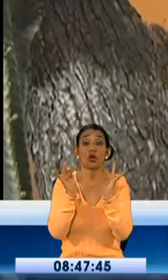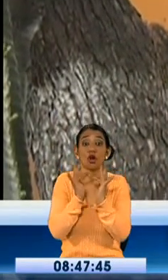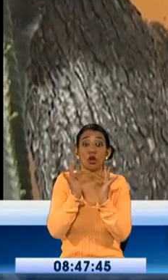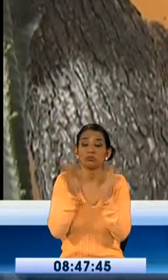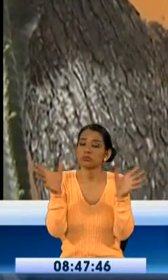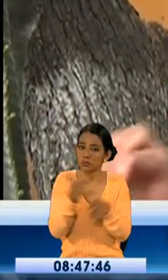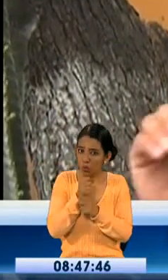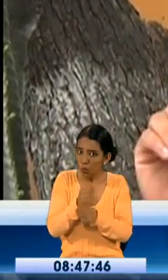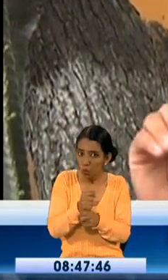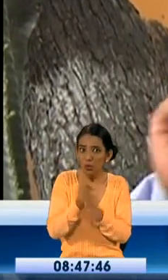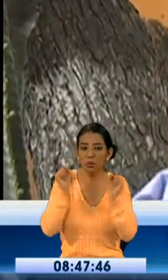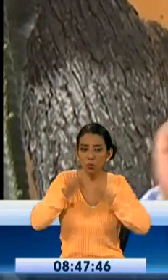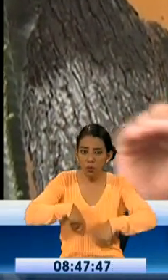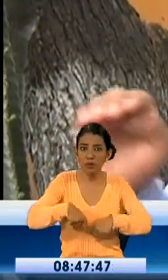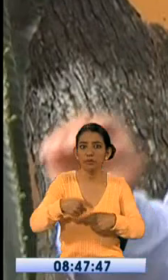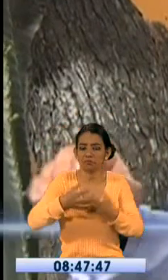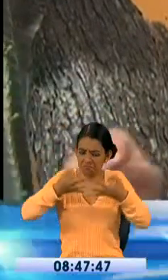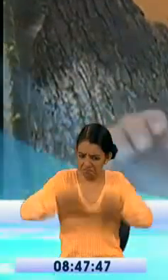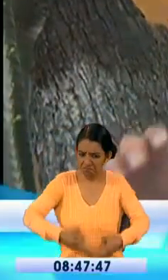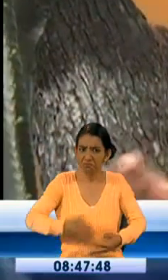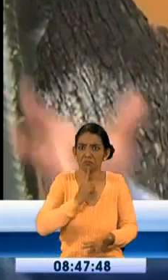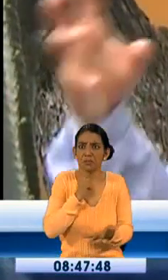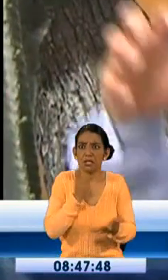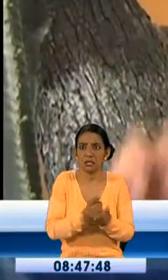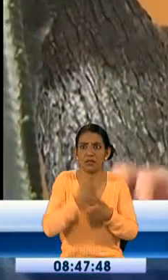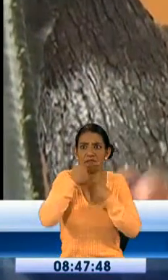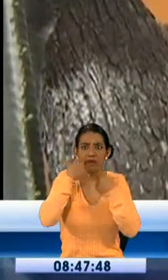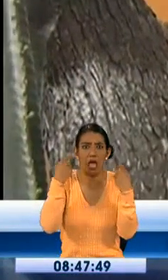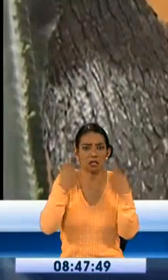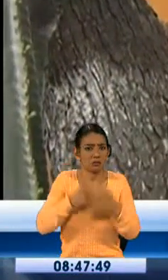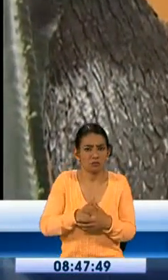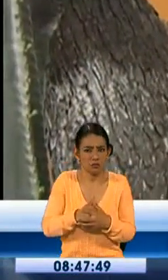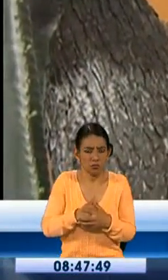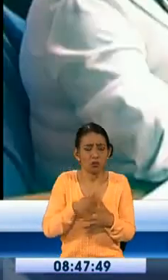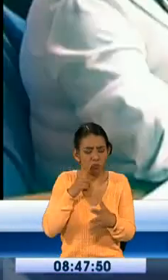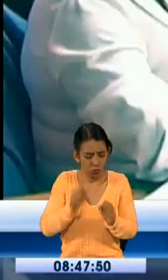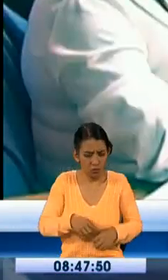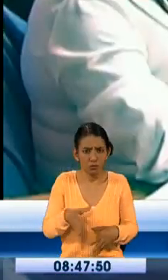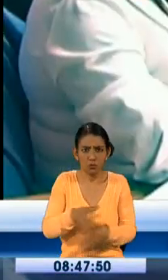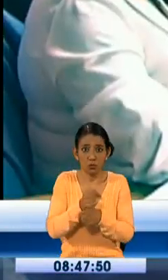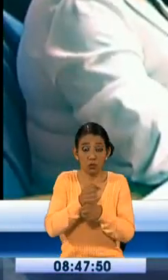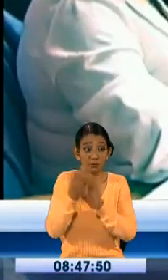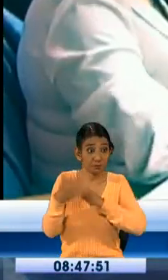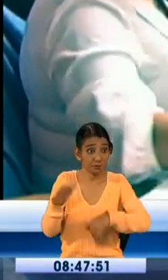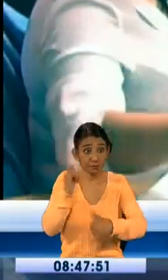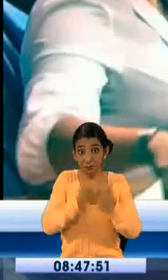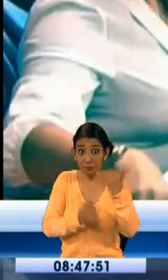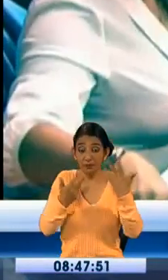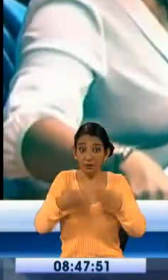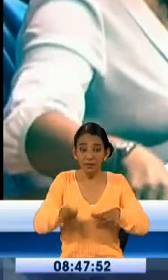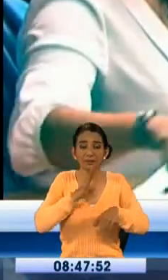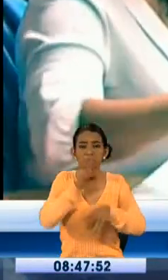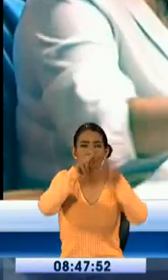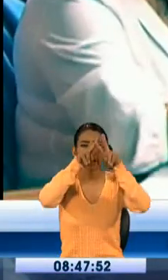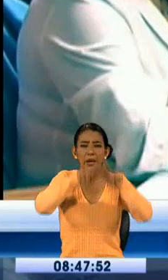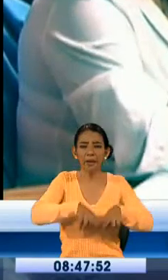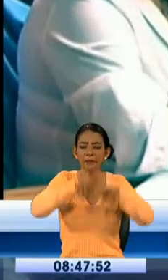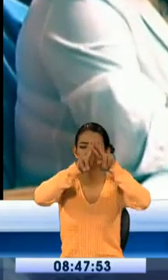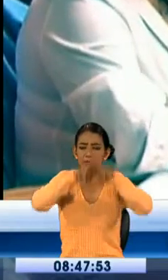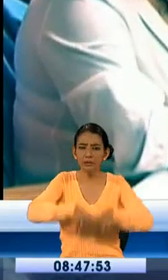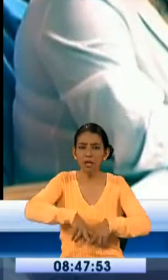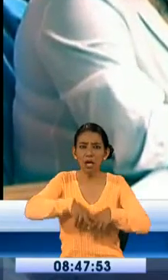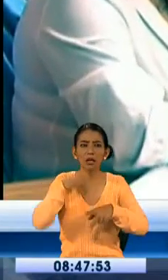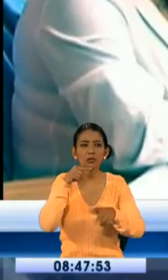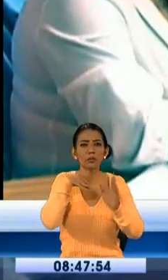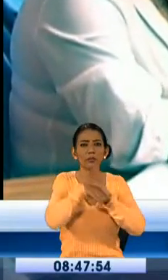segura y que la página está dentro de un protocolo de seguridad. Finalmente, señalan que hay que revisar constantemente los estados